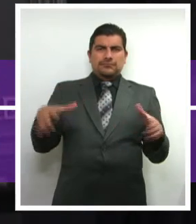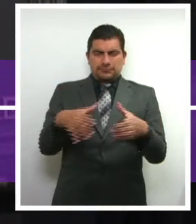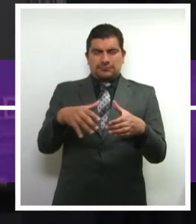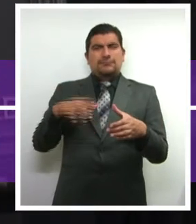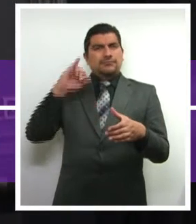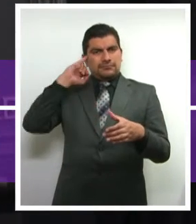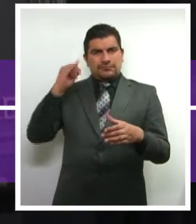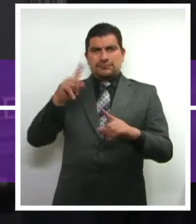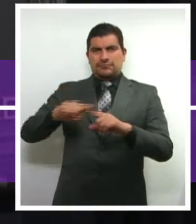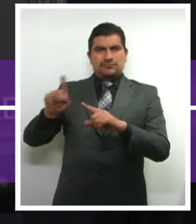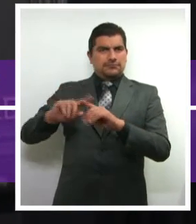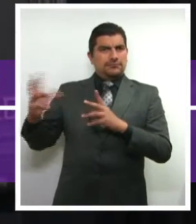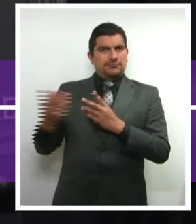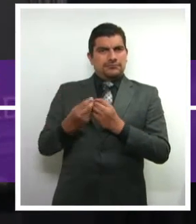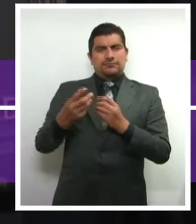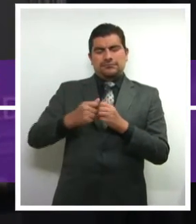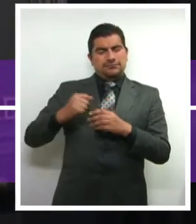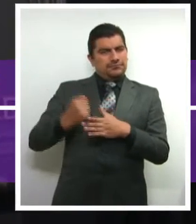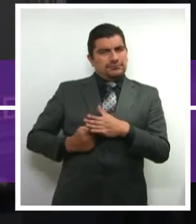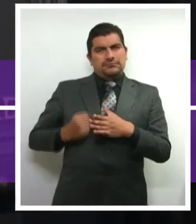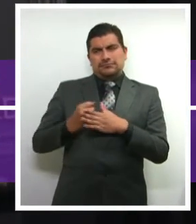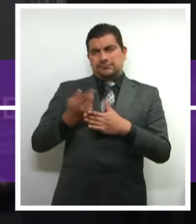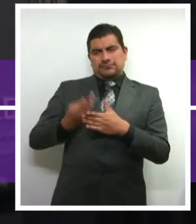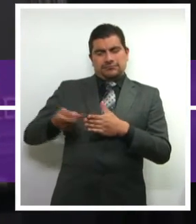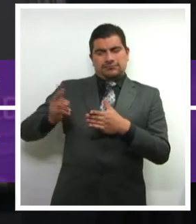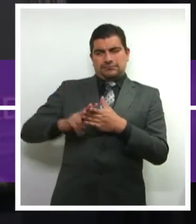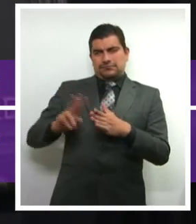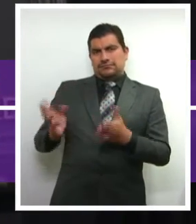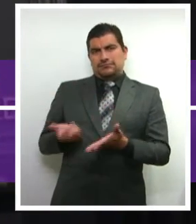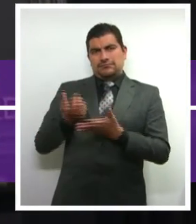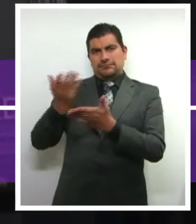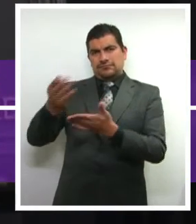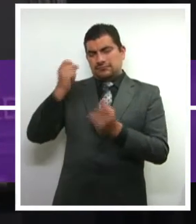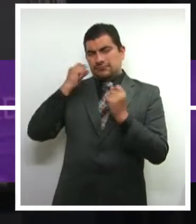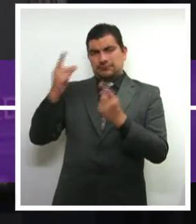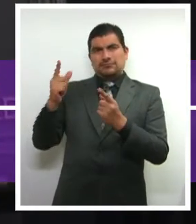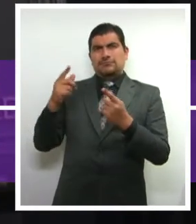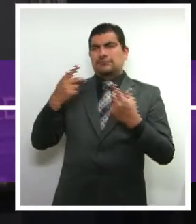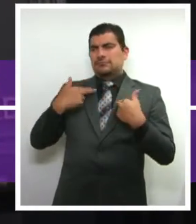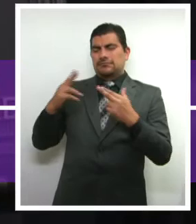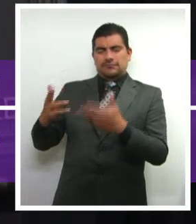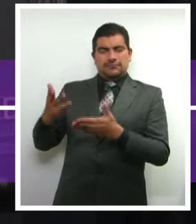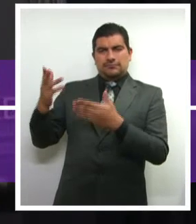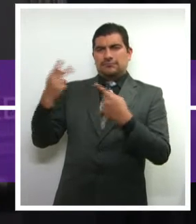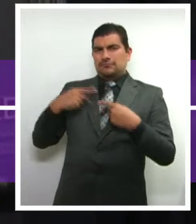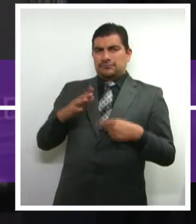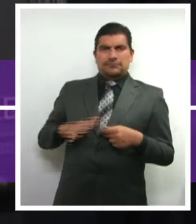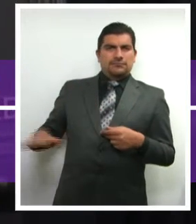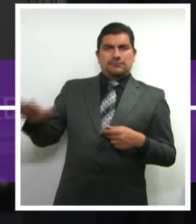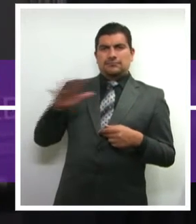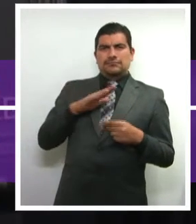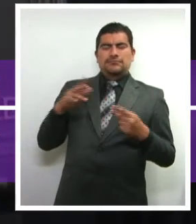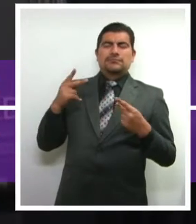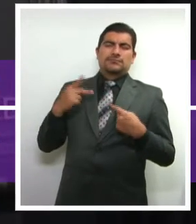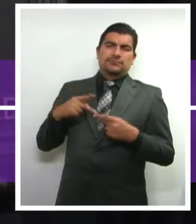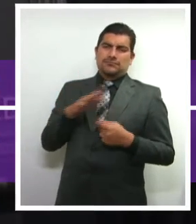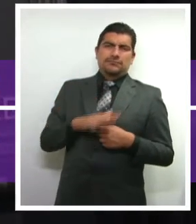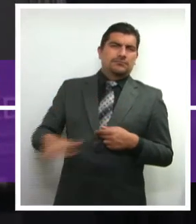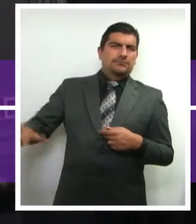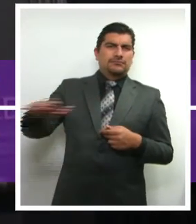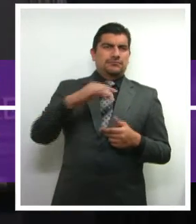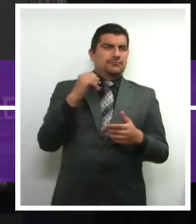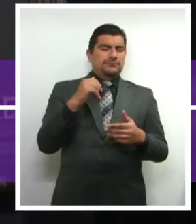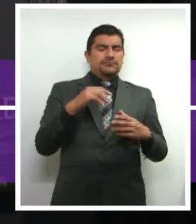residentes, trae consigo el reconocimiento de la representación política de los pueblos originarios y de